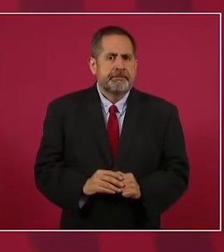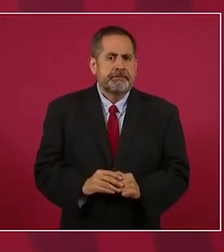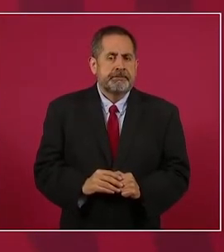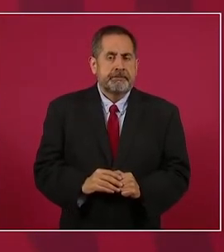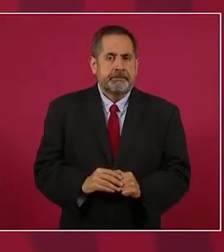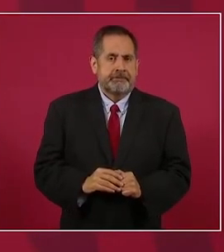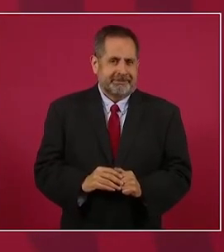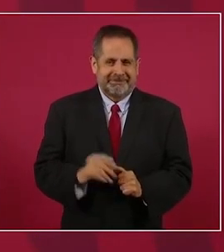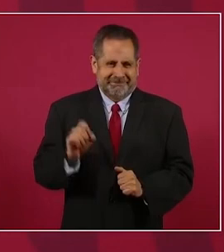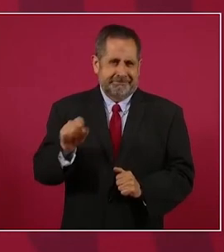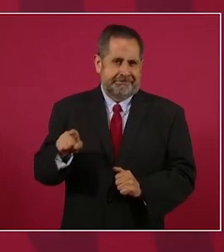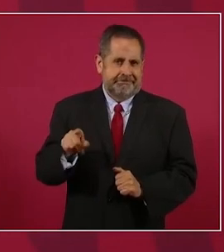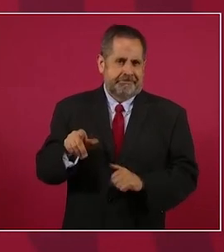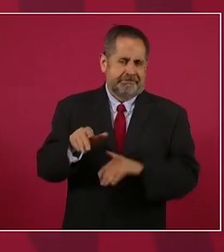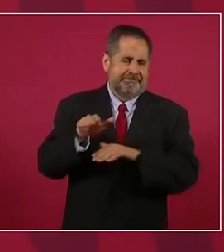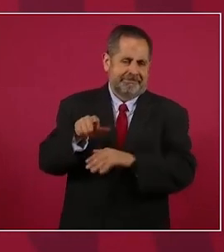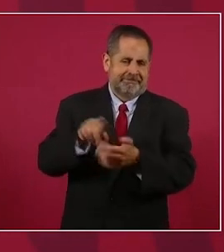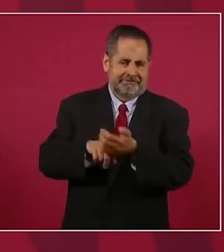asunto,